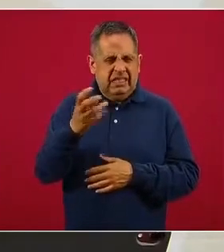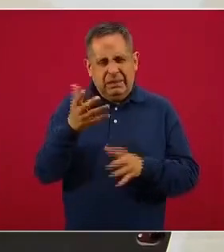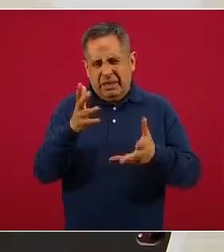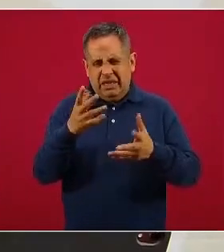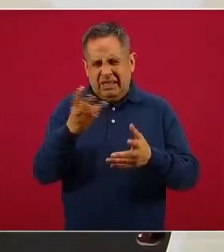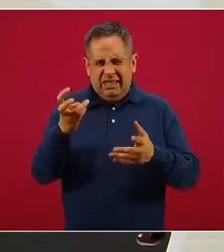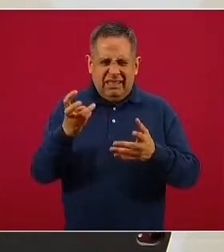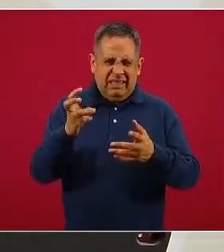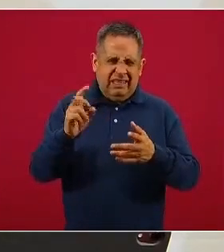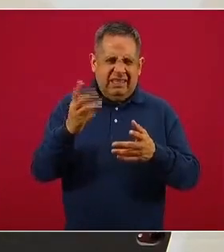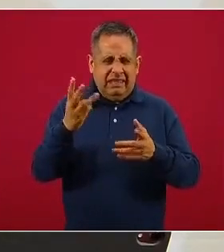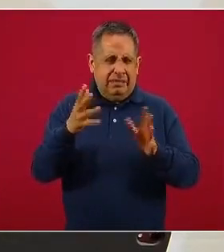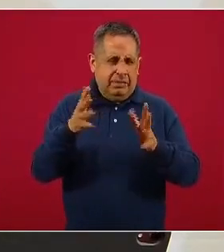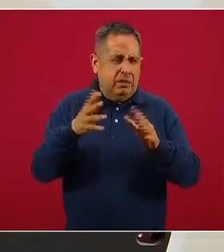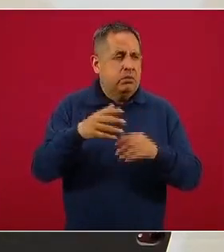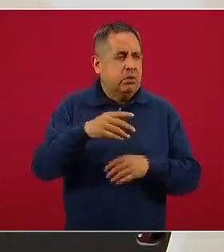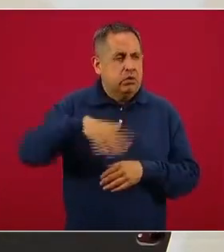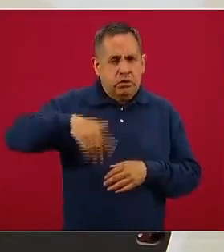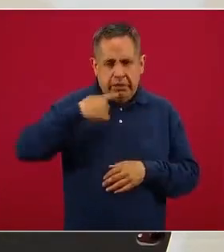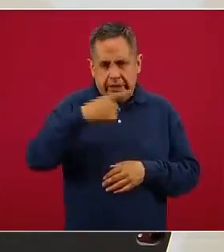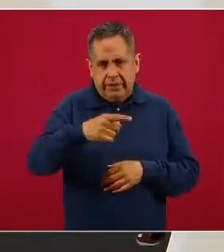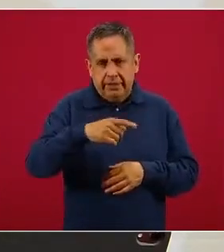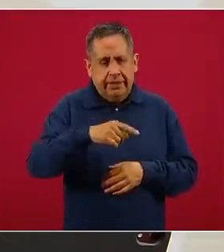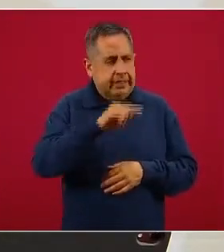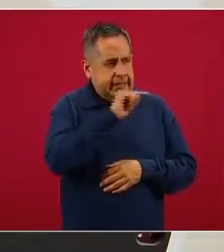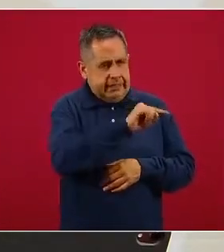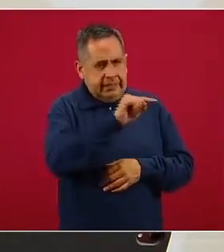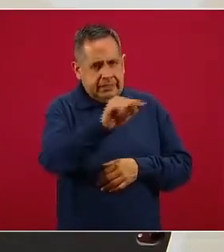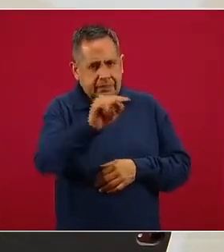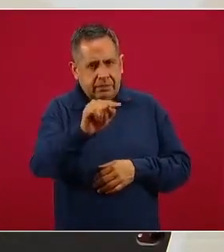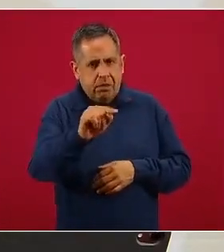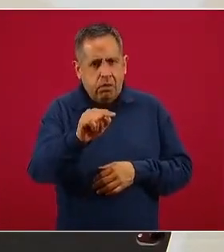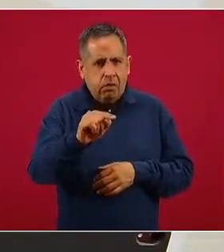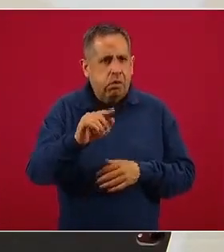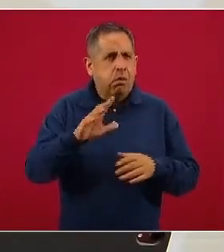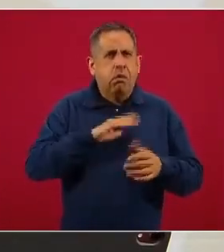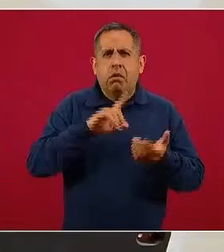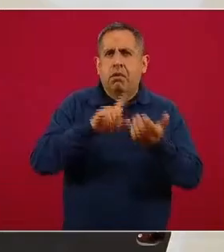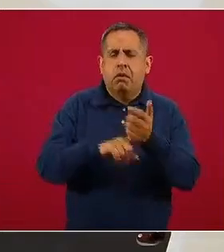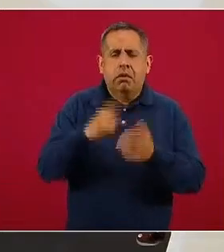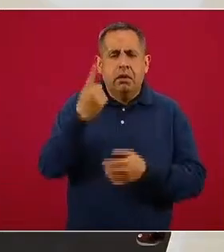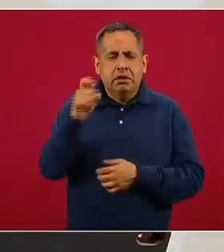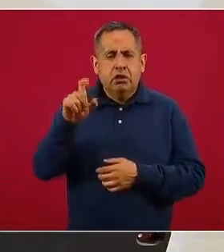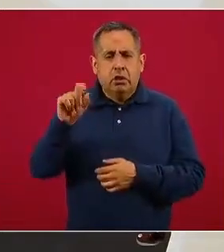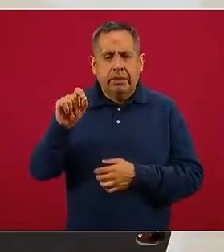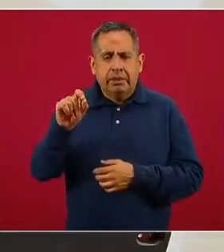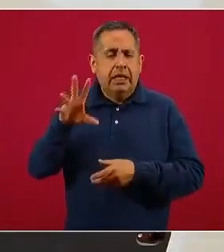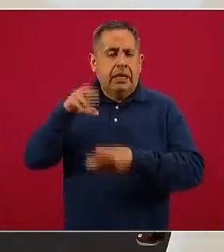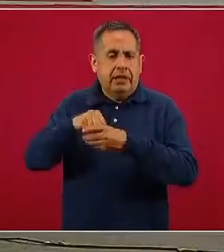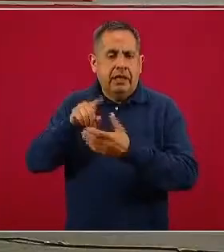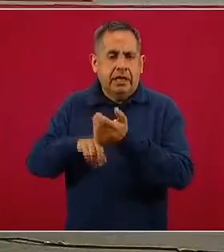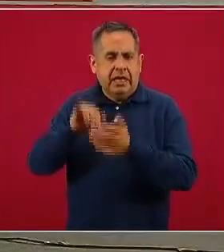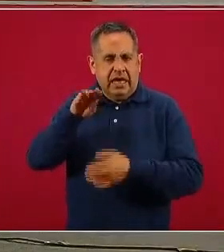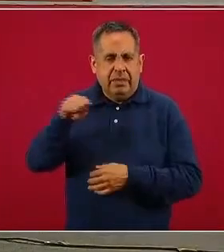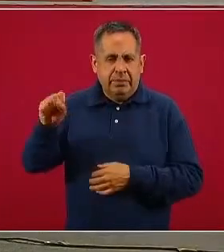unidades, 330 y tantas que mencioné, hay como 120 del IMSS, por